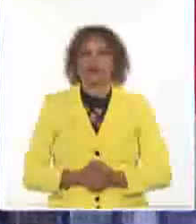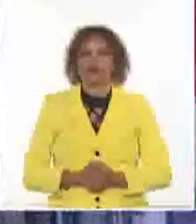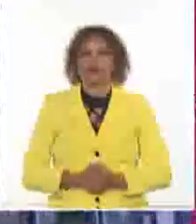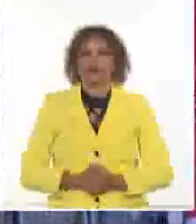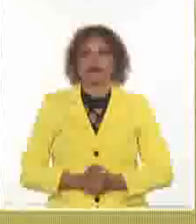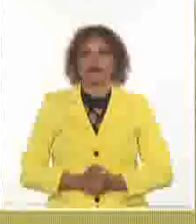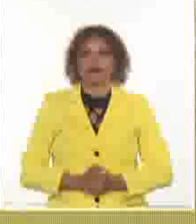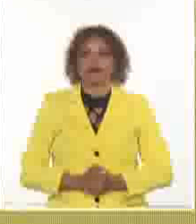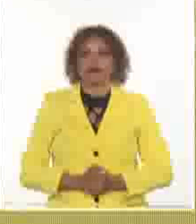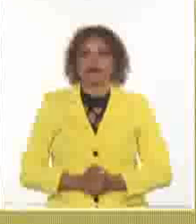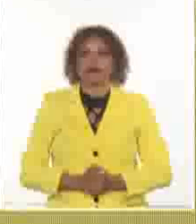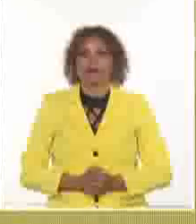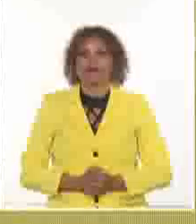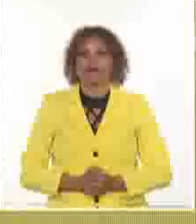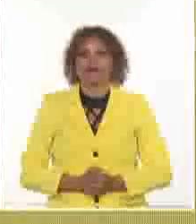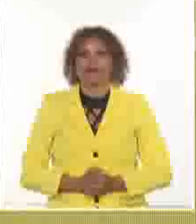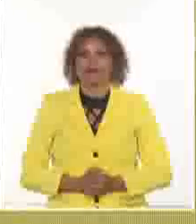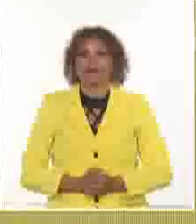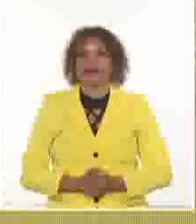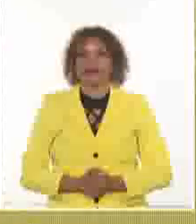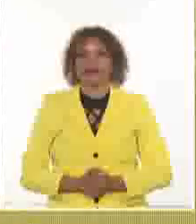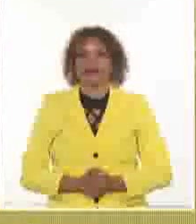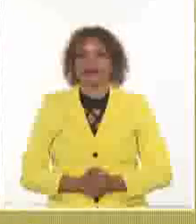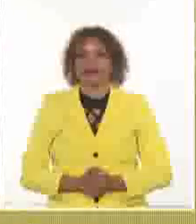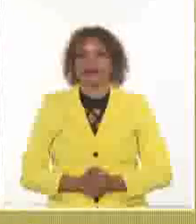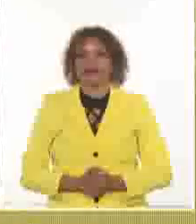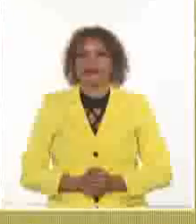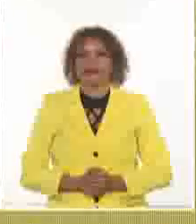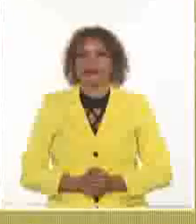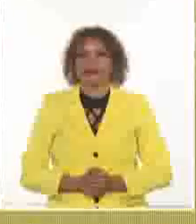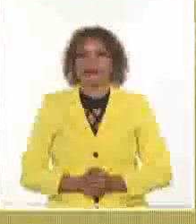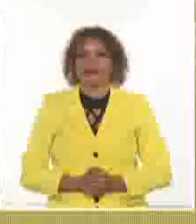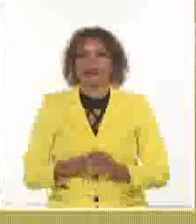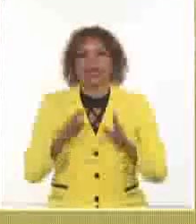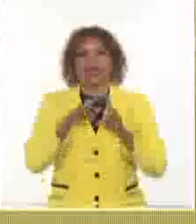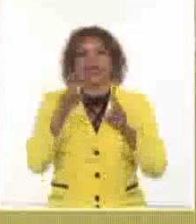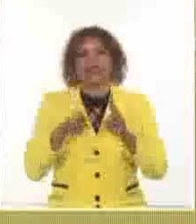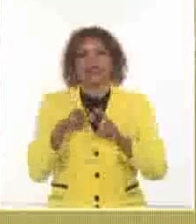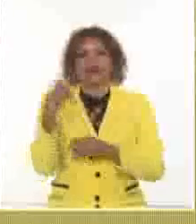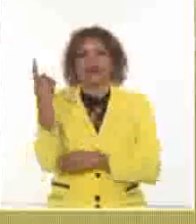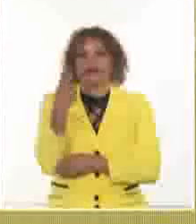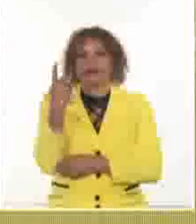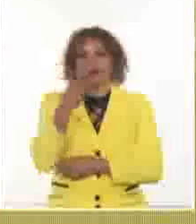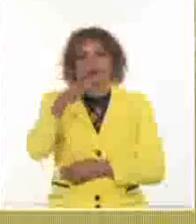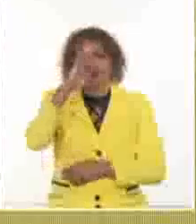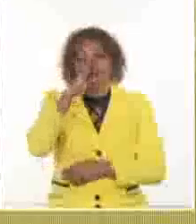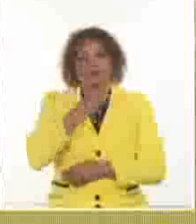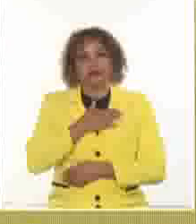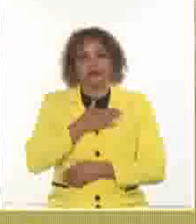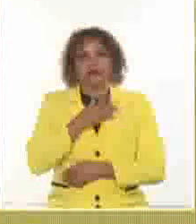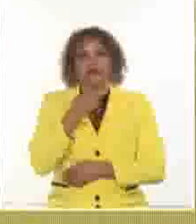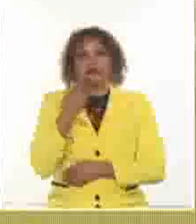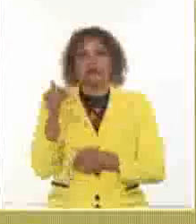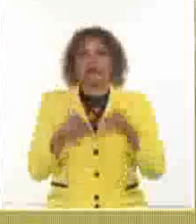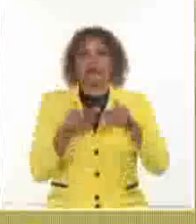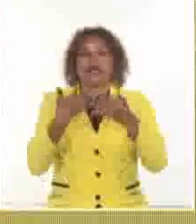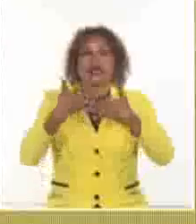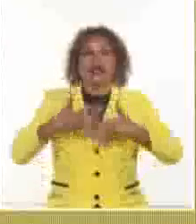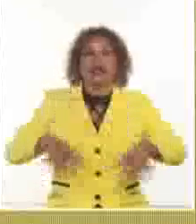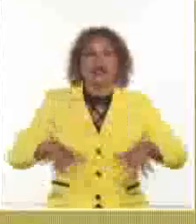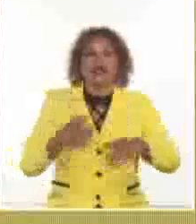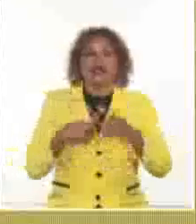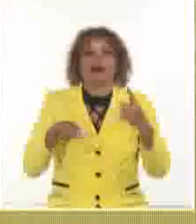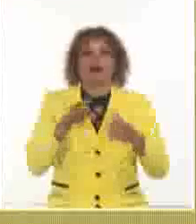Noticias. La Sala Avellaneda del Teatro Nacional de Cuba acogió la Gala Cubana contra la Homofobia y